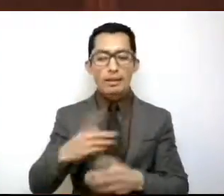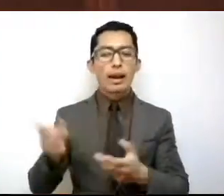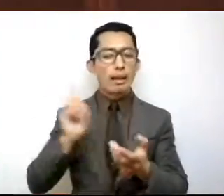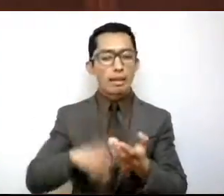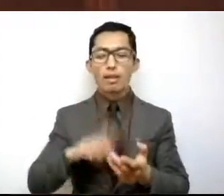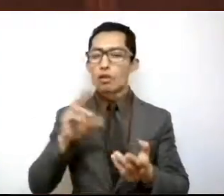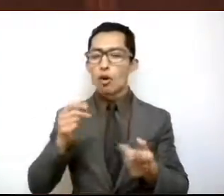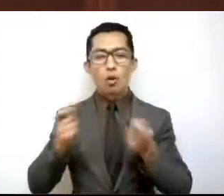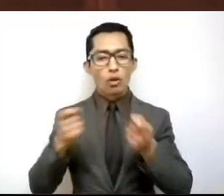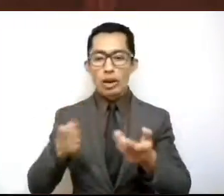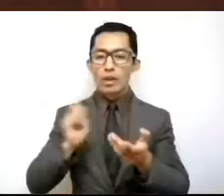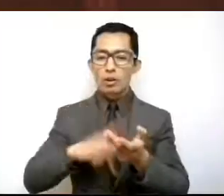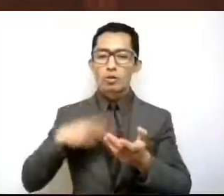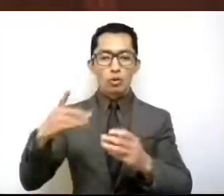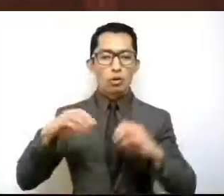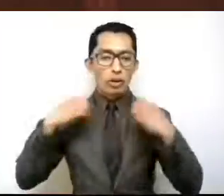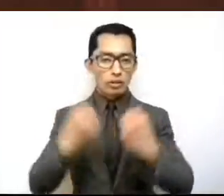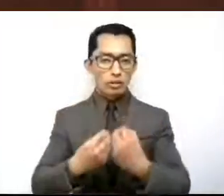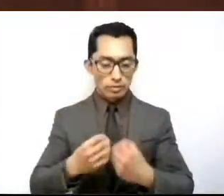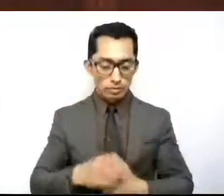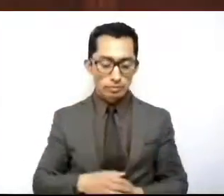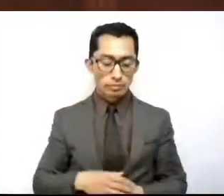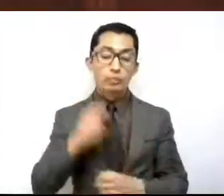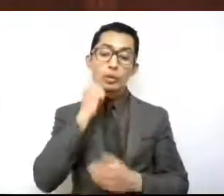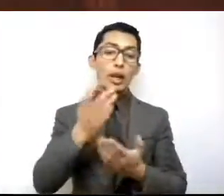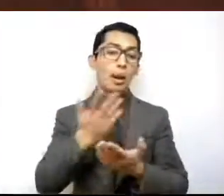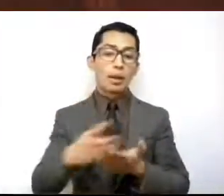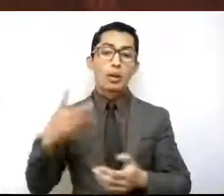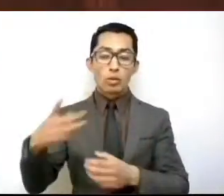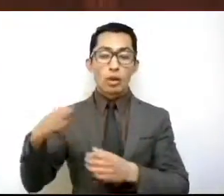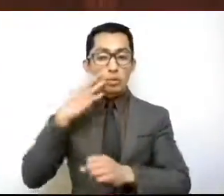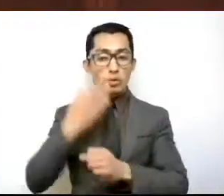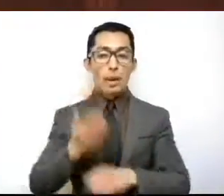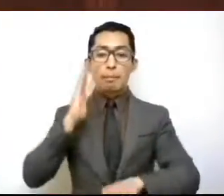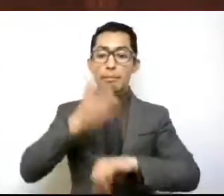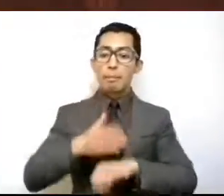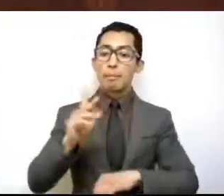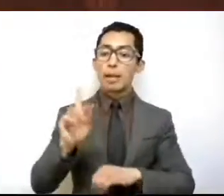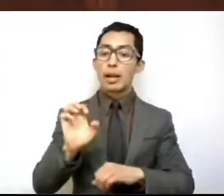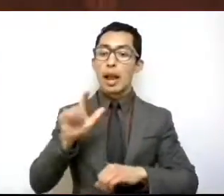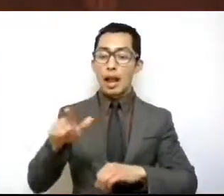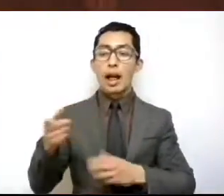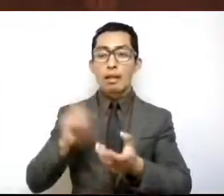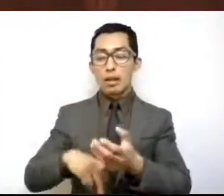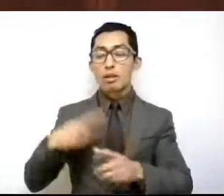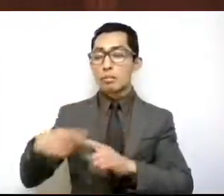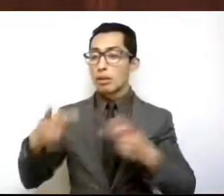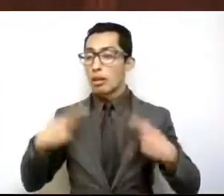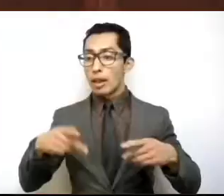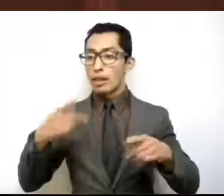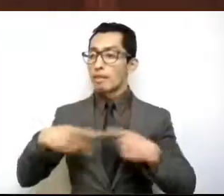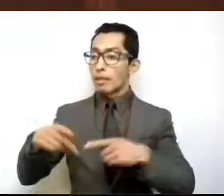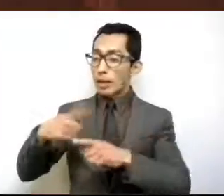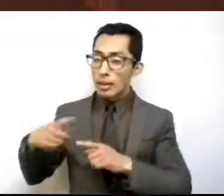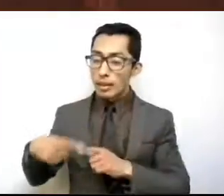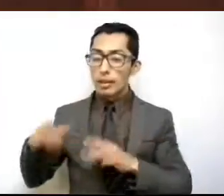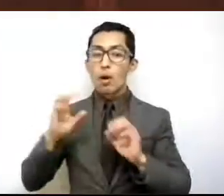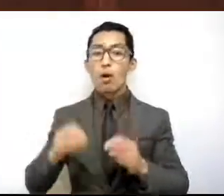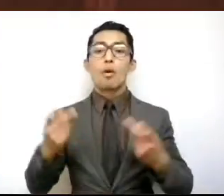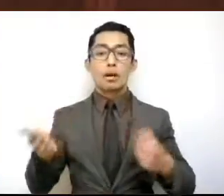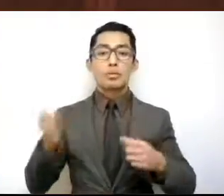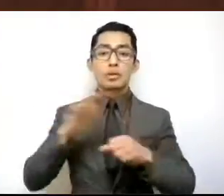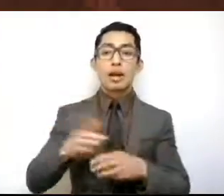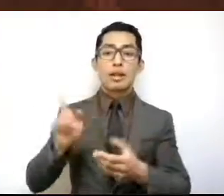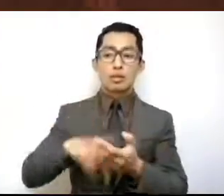de su organización, con independencia de la responsabilidad penal en que puedan incurrir sus representantes o administradores de